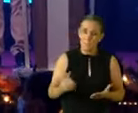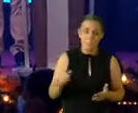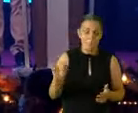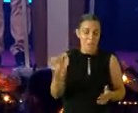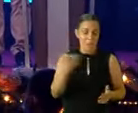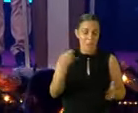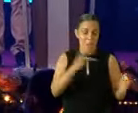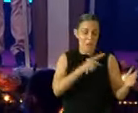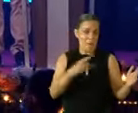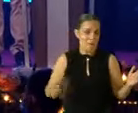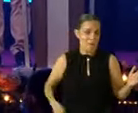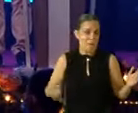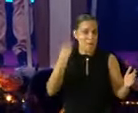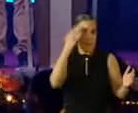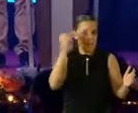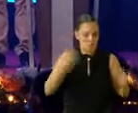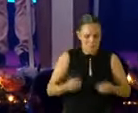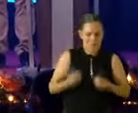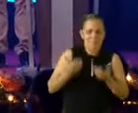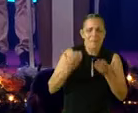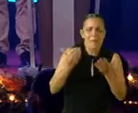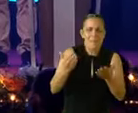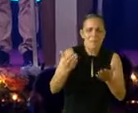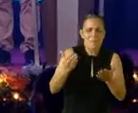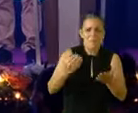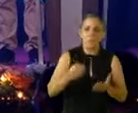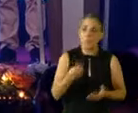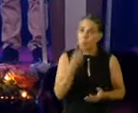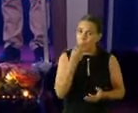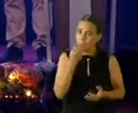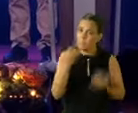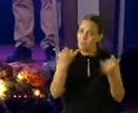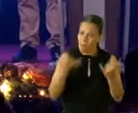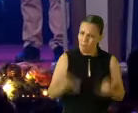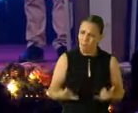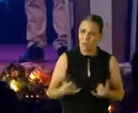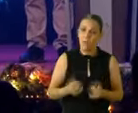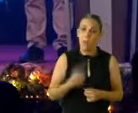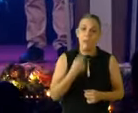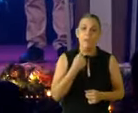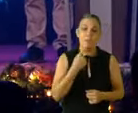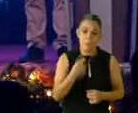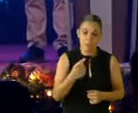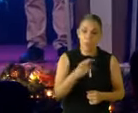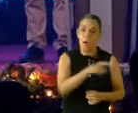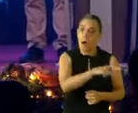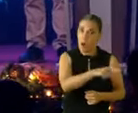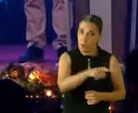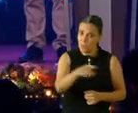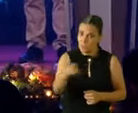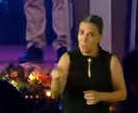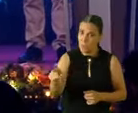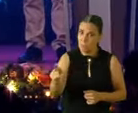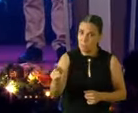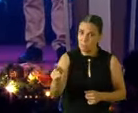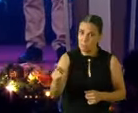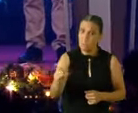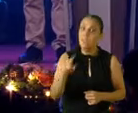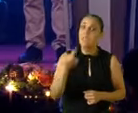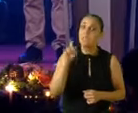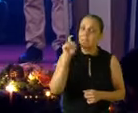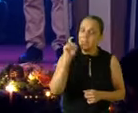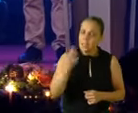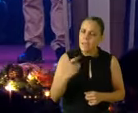los con pastores, el Pichi. Es de Acción de Gracia. Y a ustedes les digo, le toca a ustedes decirle a otro niñito que Jesús